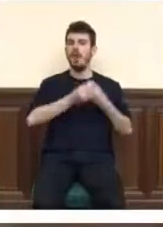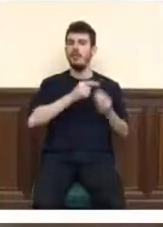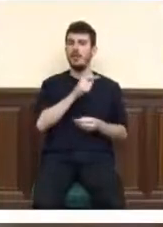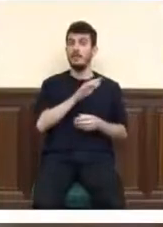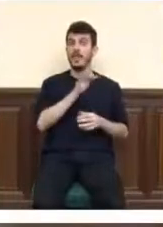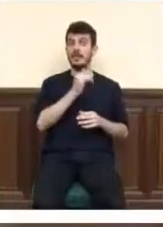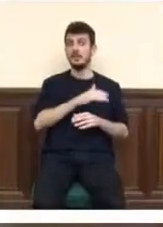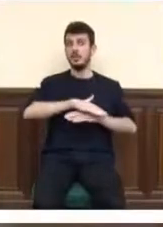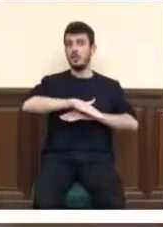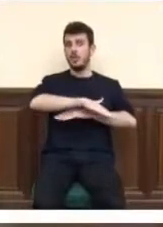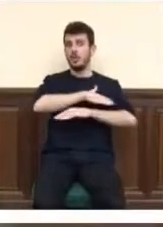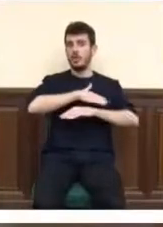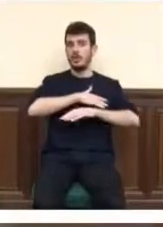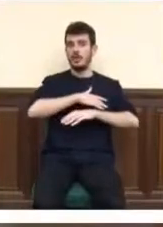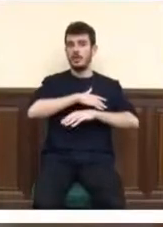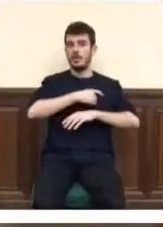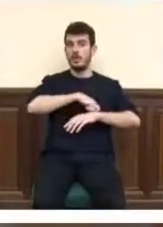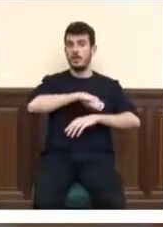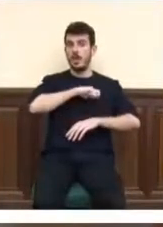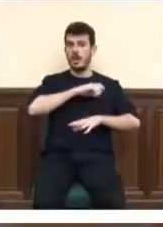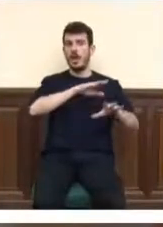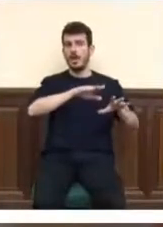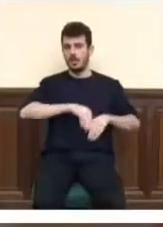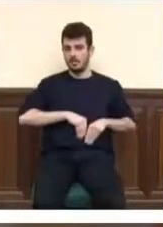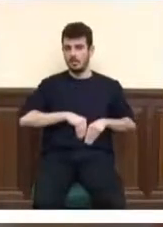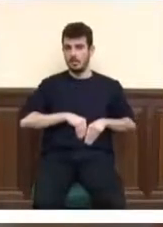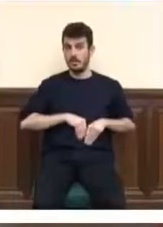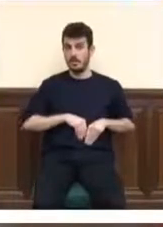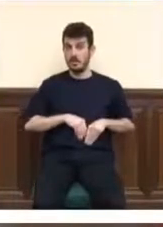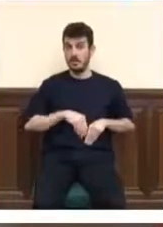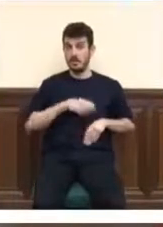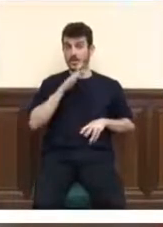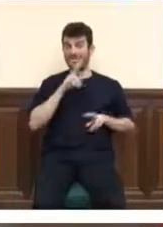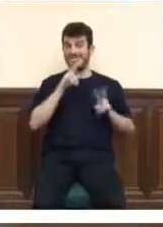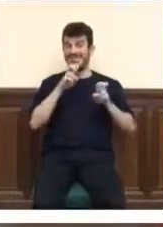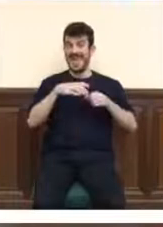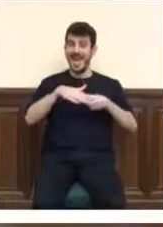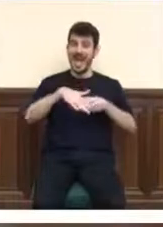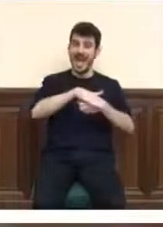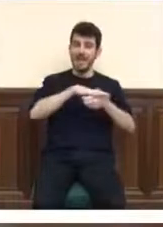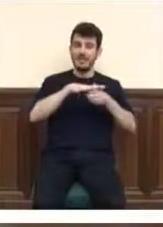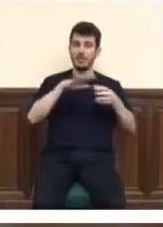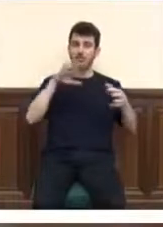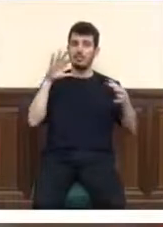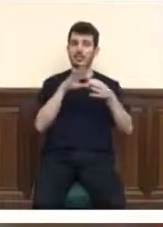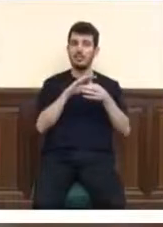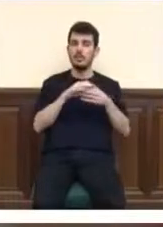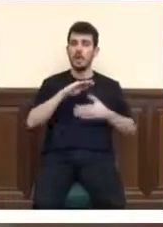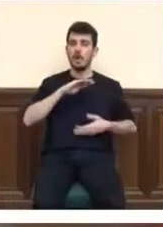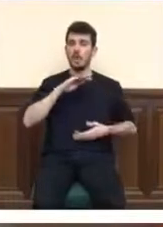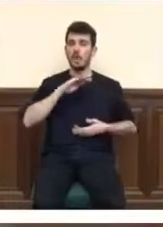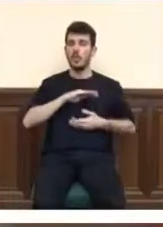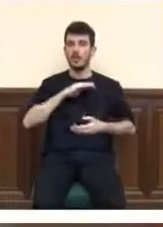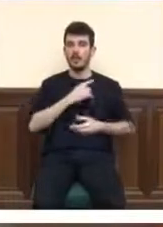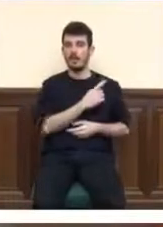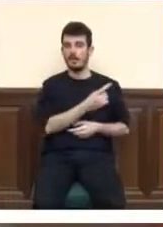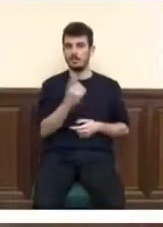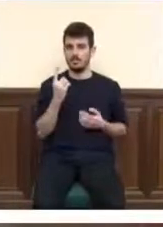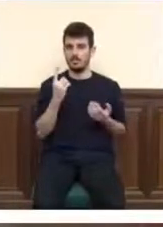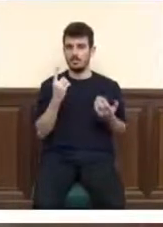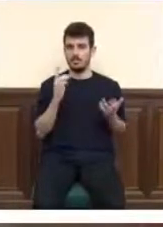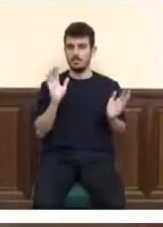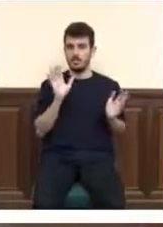por el Gobierno de España, por aquello de los ámbitos en lo que corresponden las competencias, porque si no, a veces